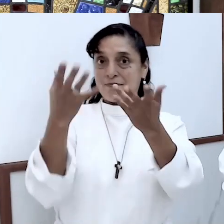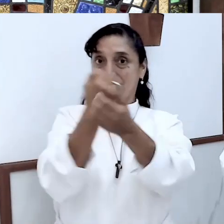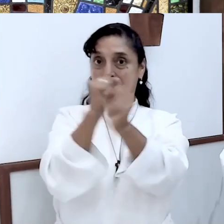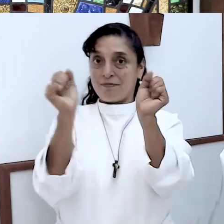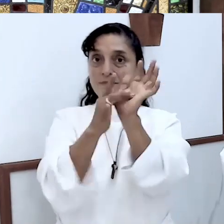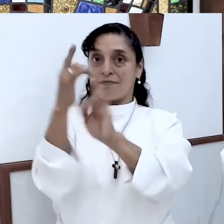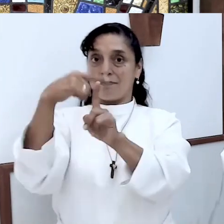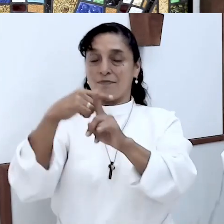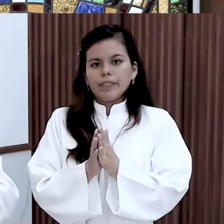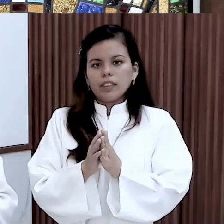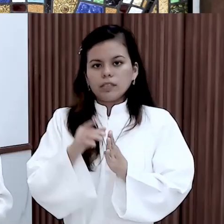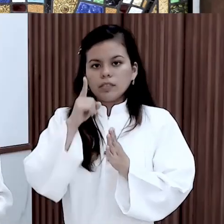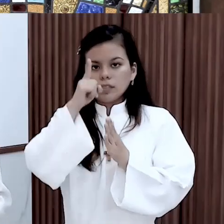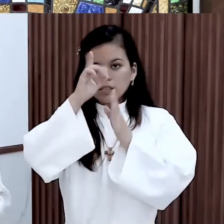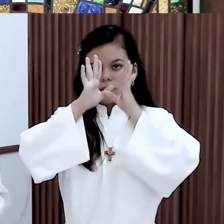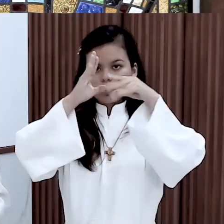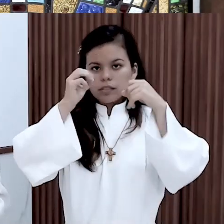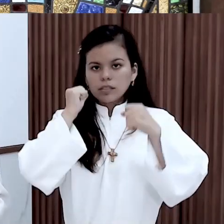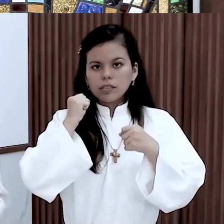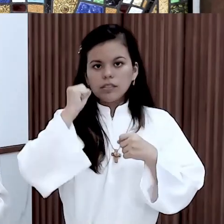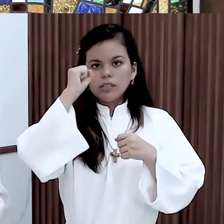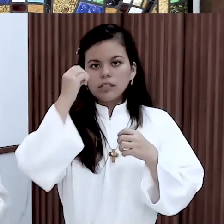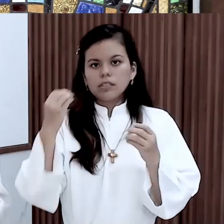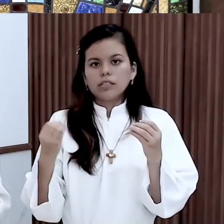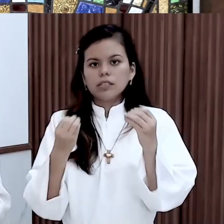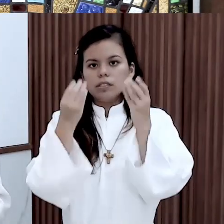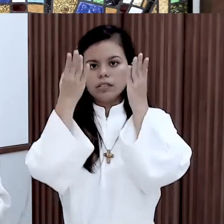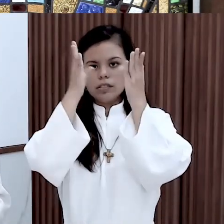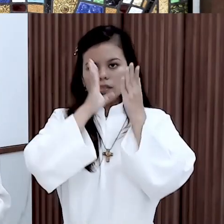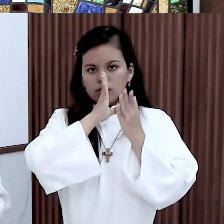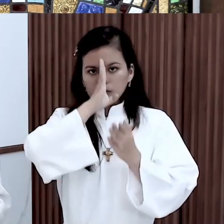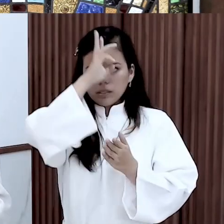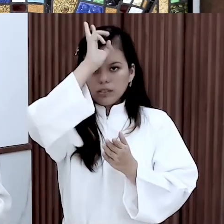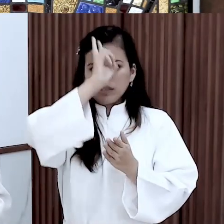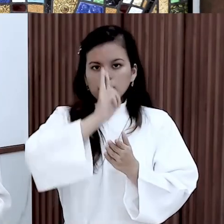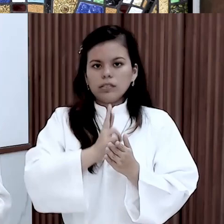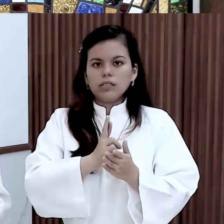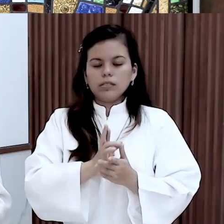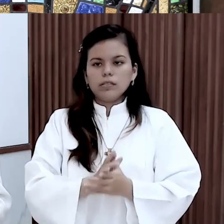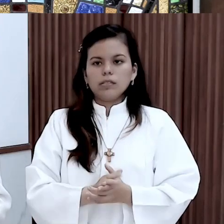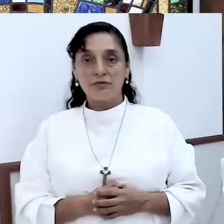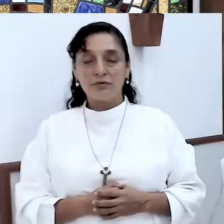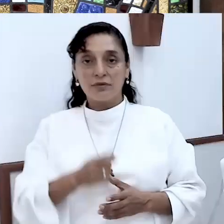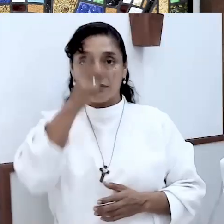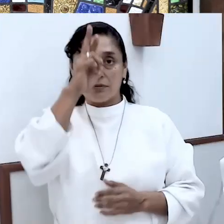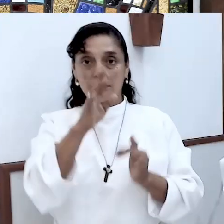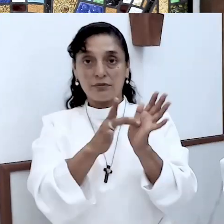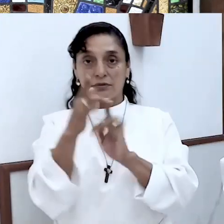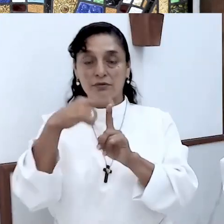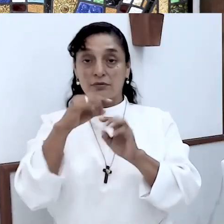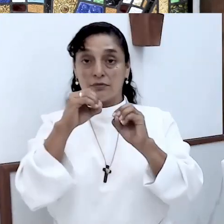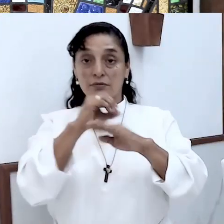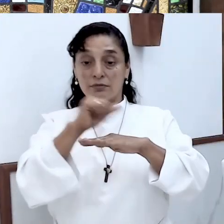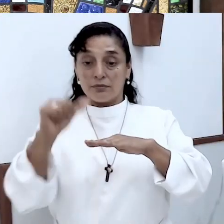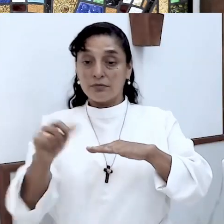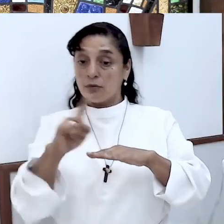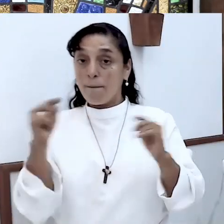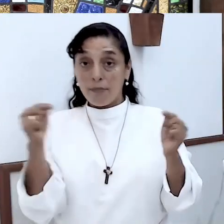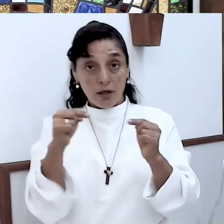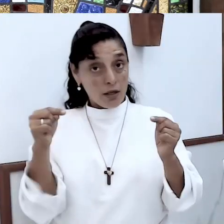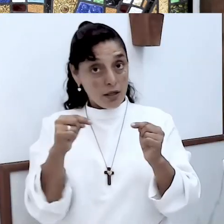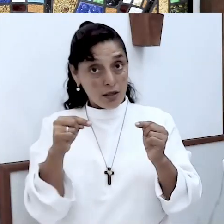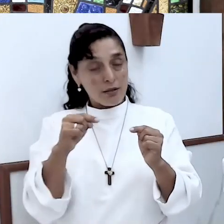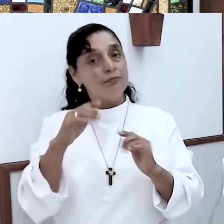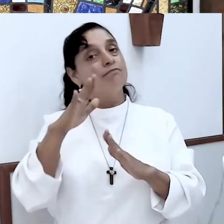Salvador Jesucristo. Tuyo es el reino, tuyo es el poder y la gloria por siempre, Señor. Señor Jesucristo, que dijiste a tus